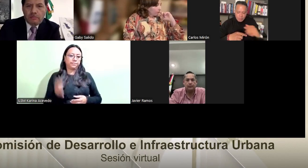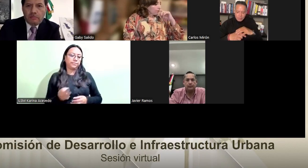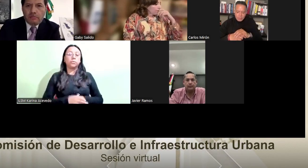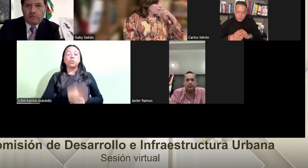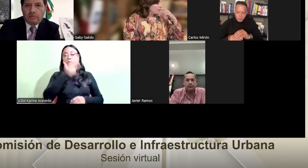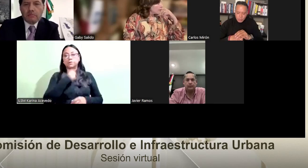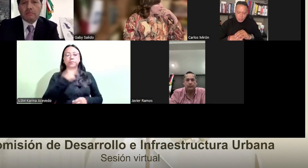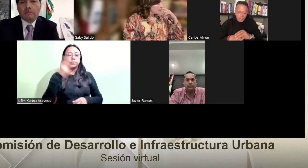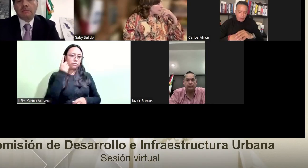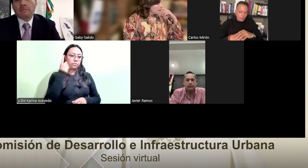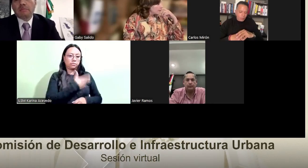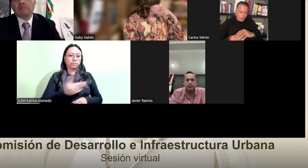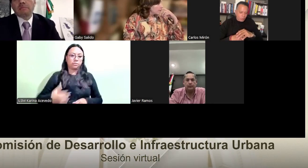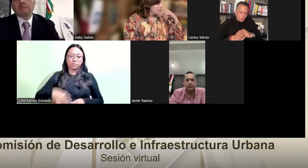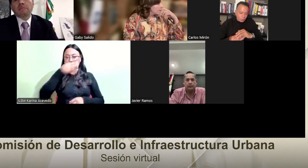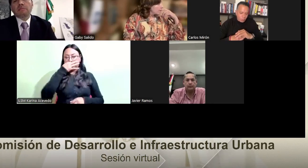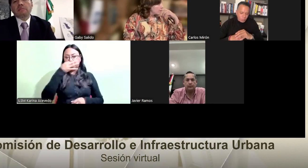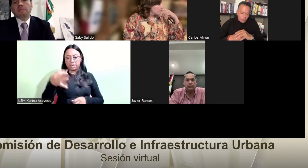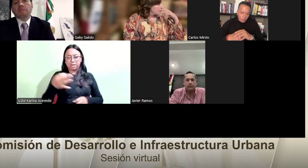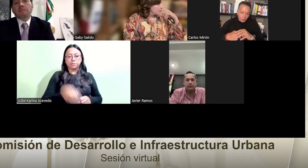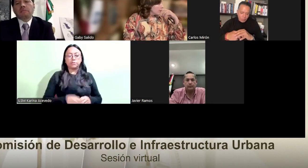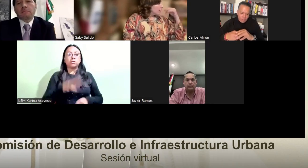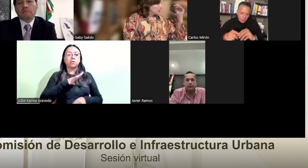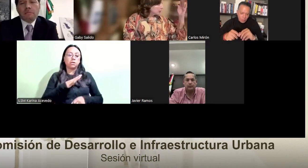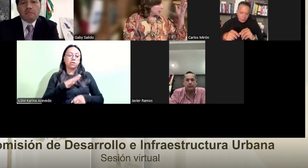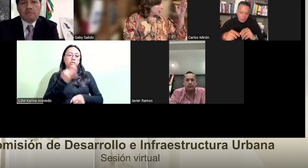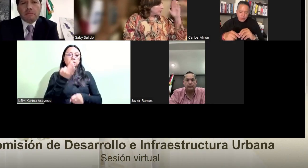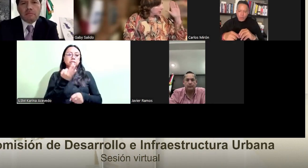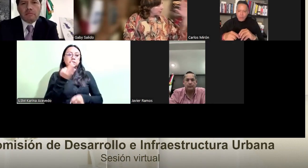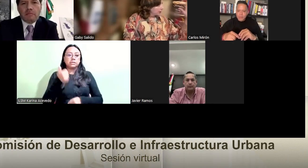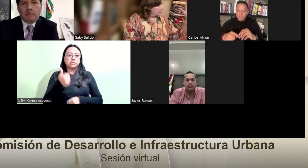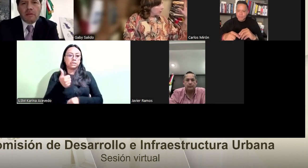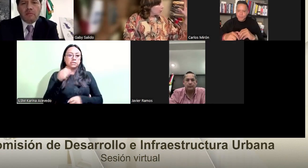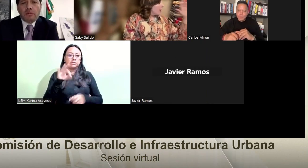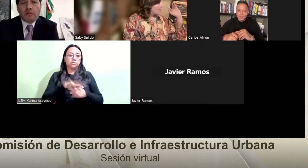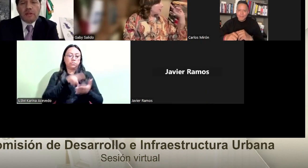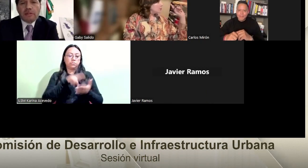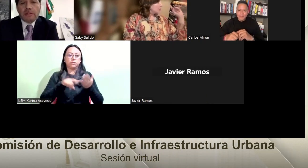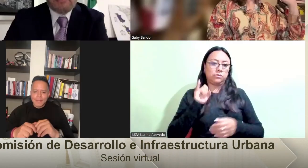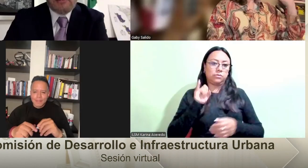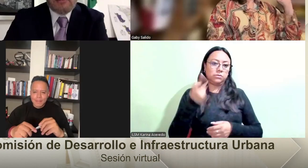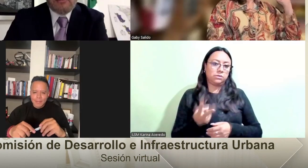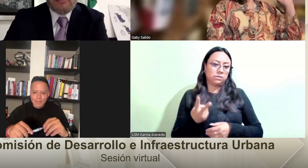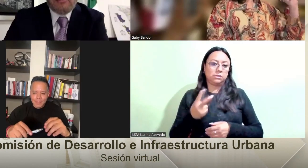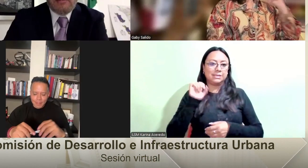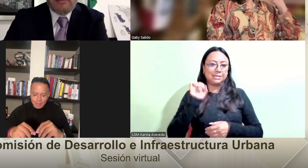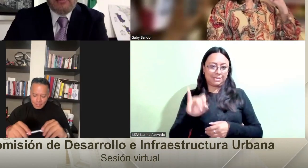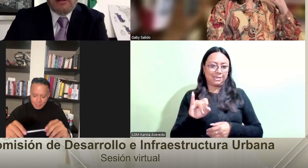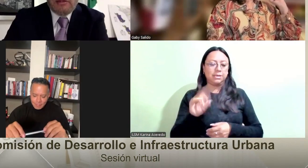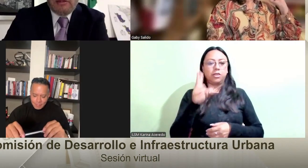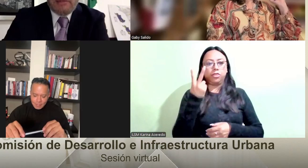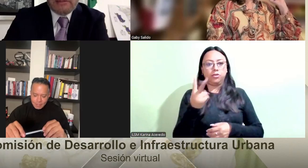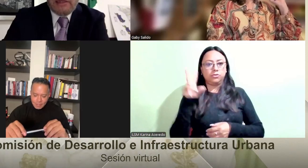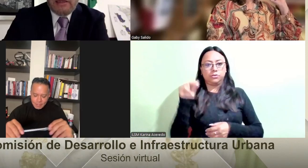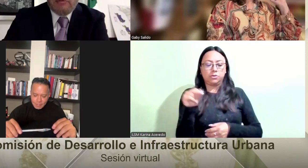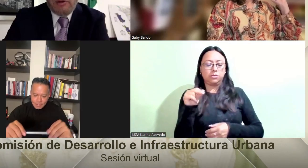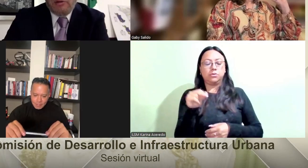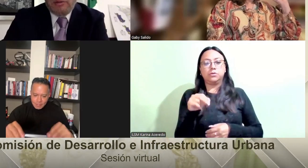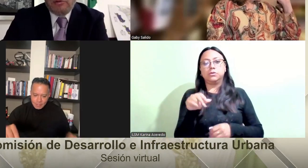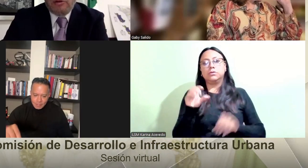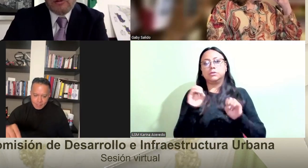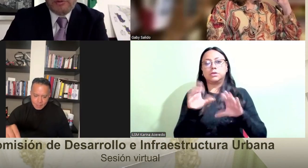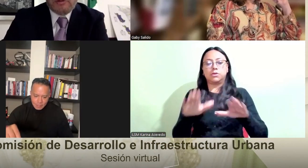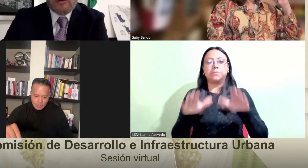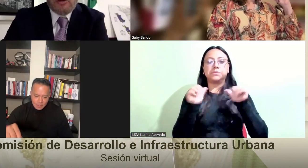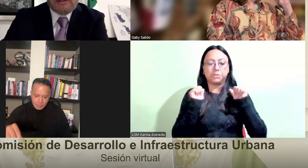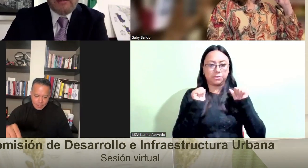con 6 votos a favor, 2 votos en contra, 0 abstenciones. Muchas gracias, diputado Mirón. Pasaríamos, bueno, en